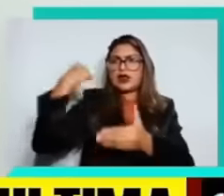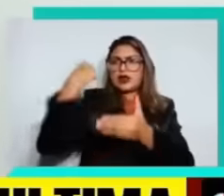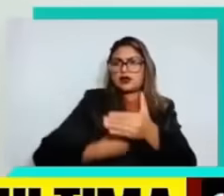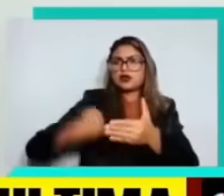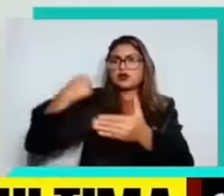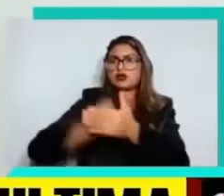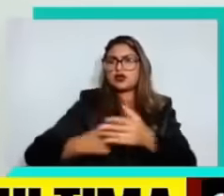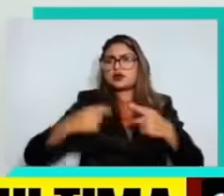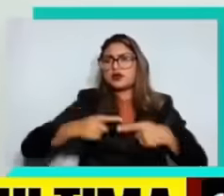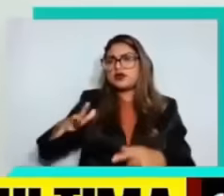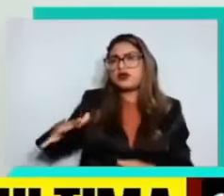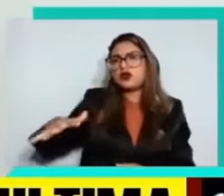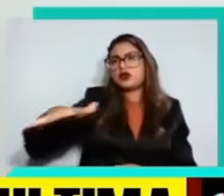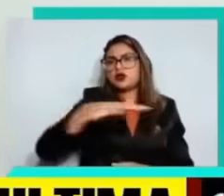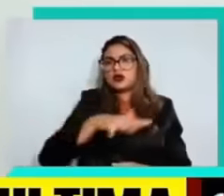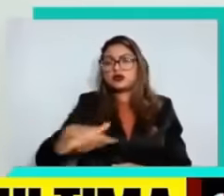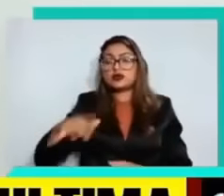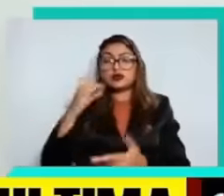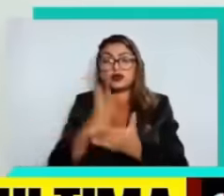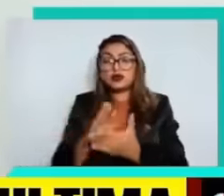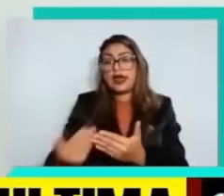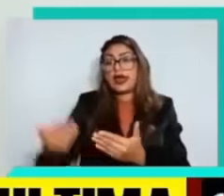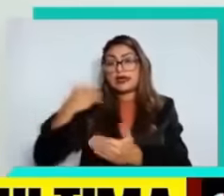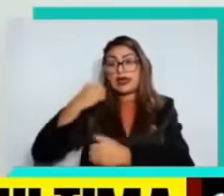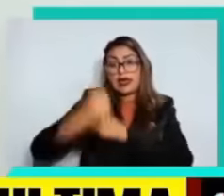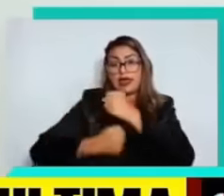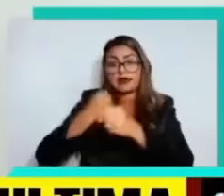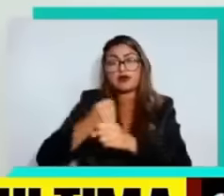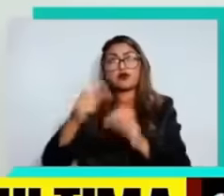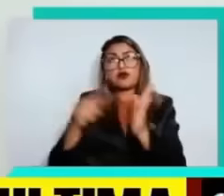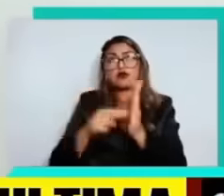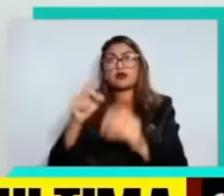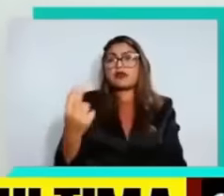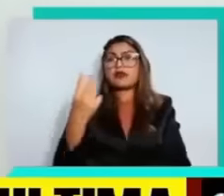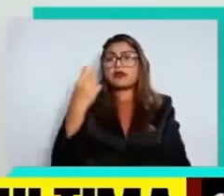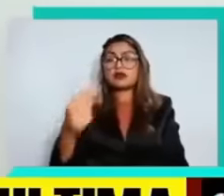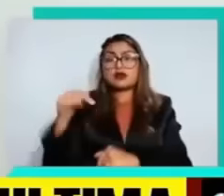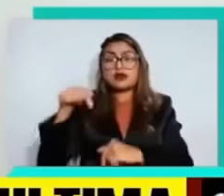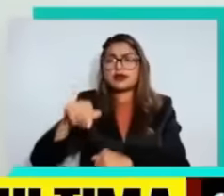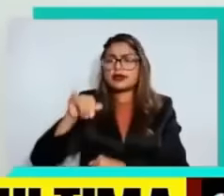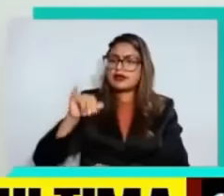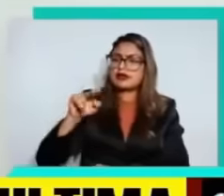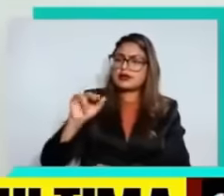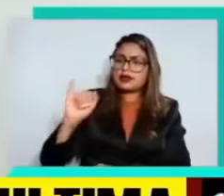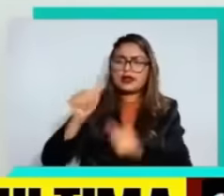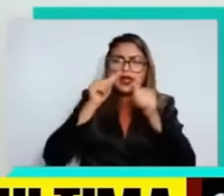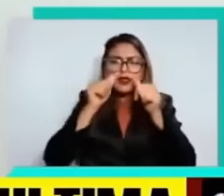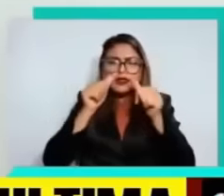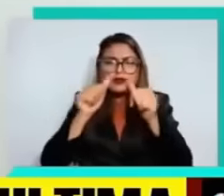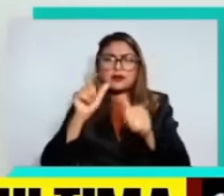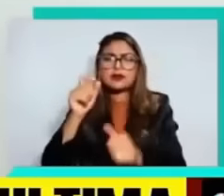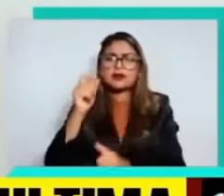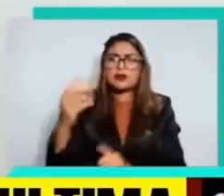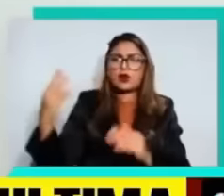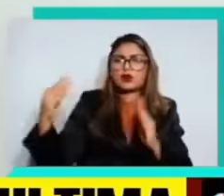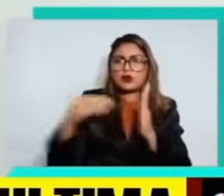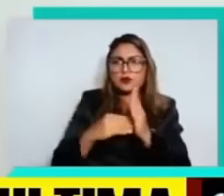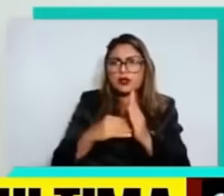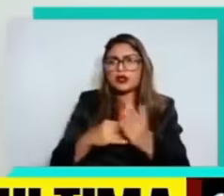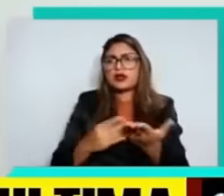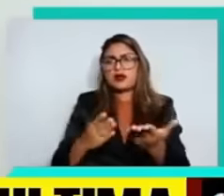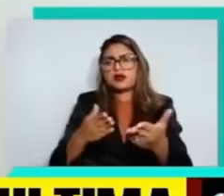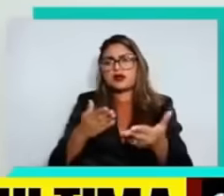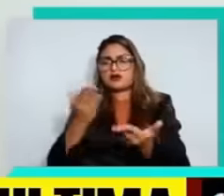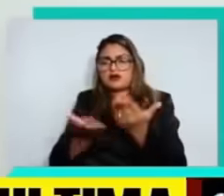esperando cómo viene precisamente la discusión de las 9:00 a.m. ya en unos minutos más, porque vamos a depender de eso. Nosotros